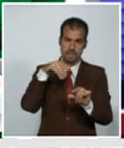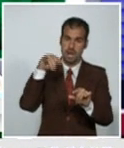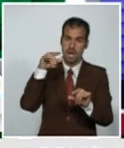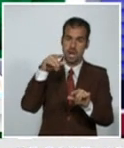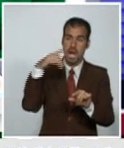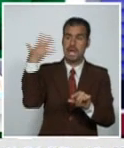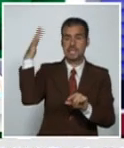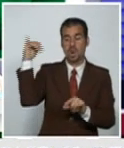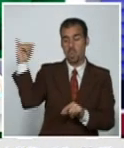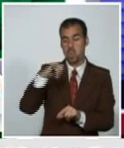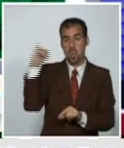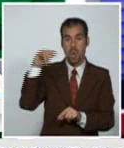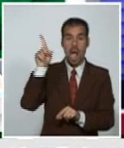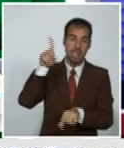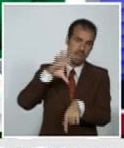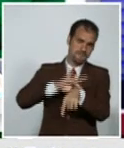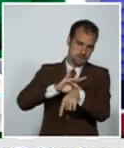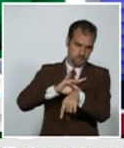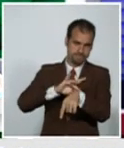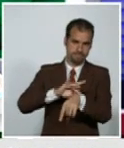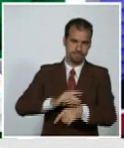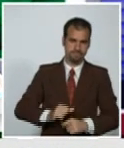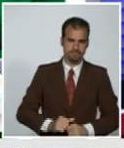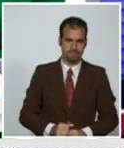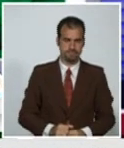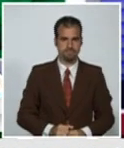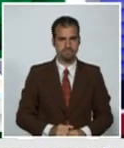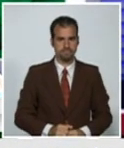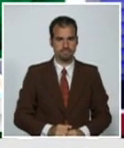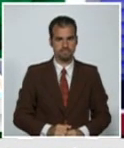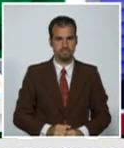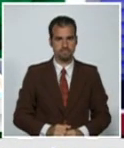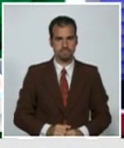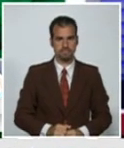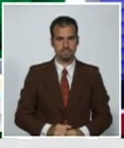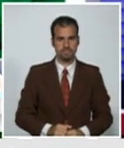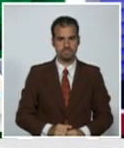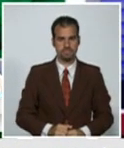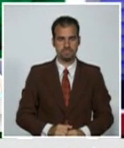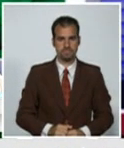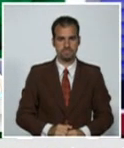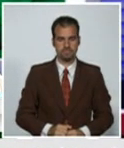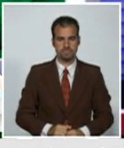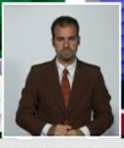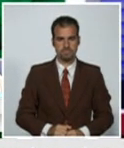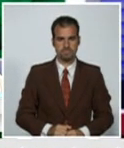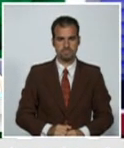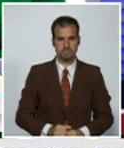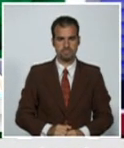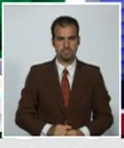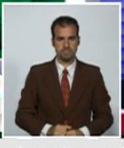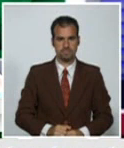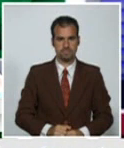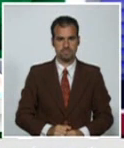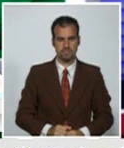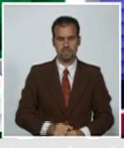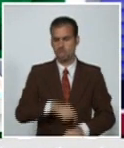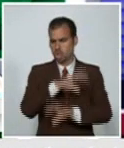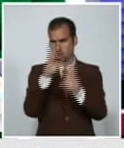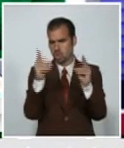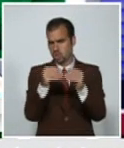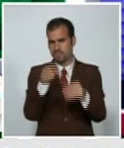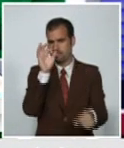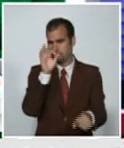extranjero, los 6 importados, y eso significa que en el acumulado, desde